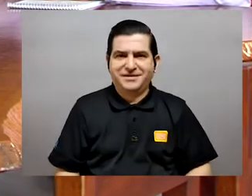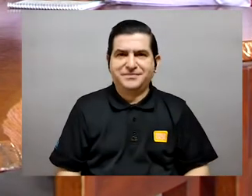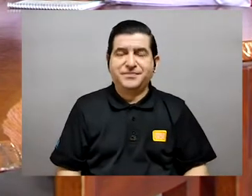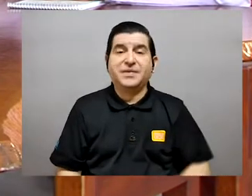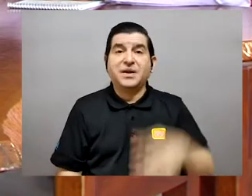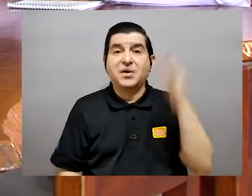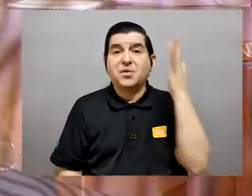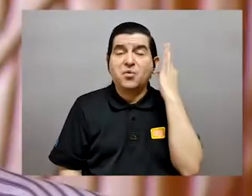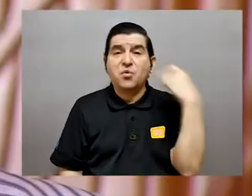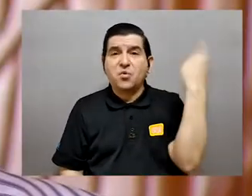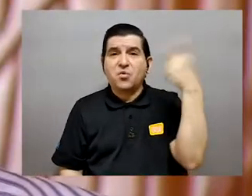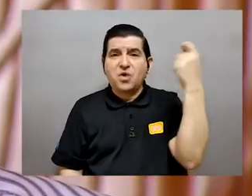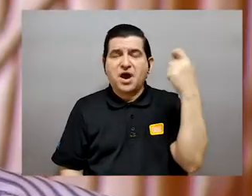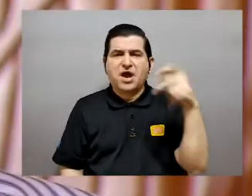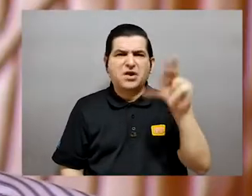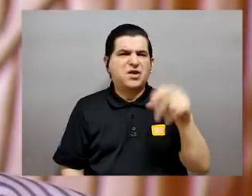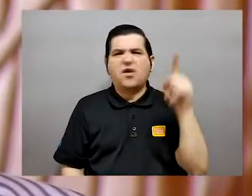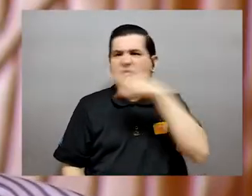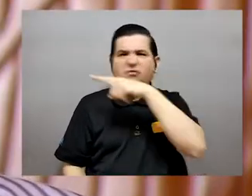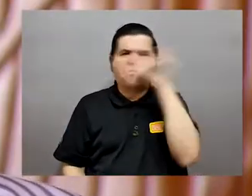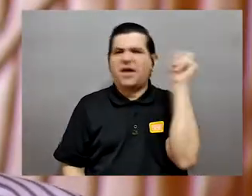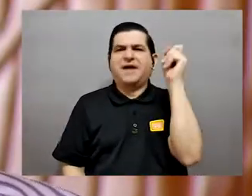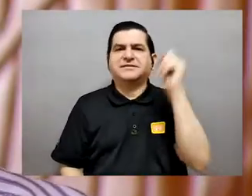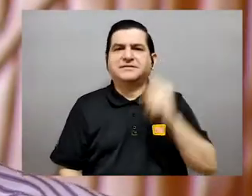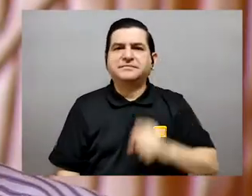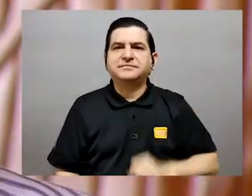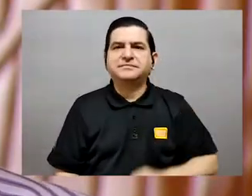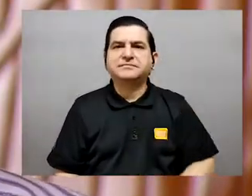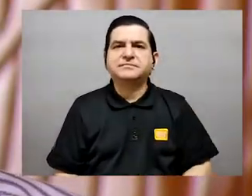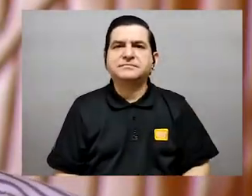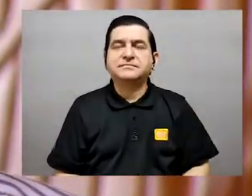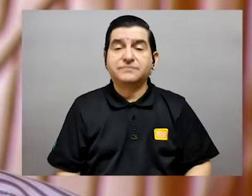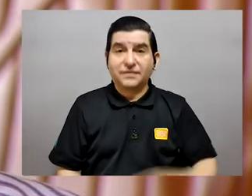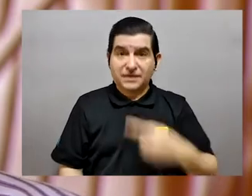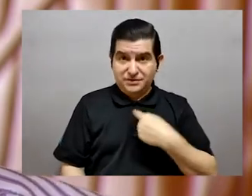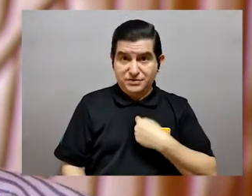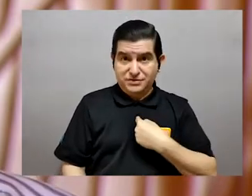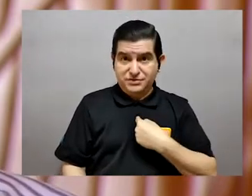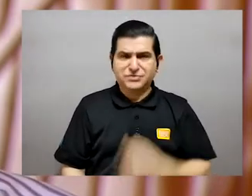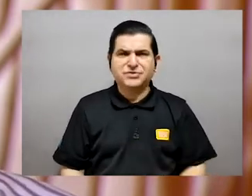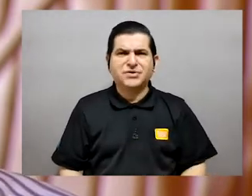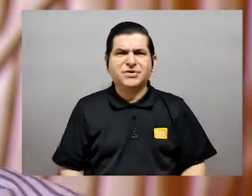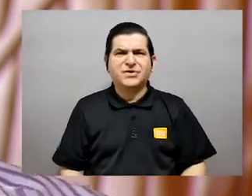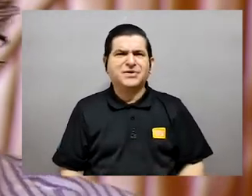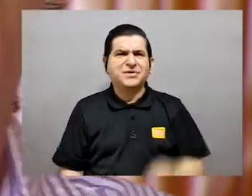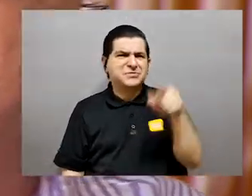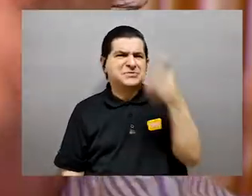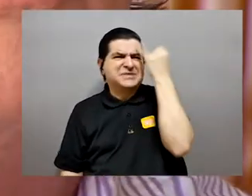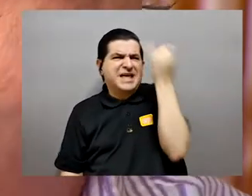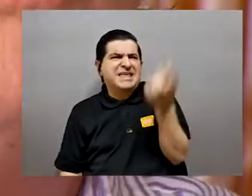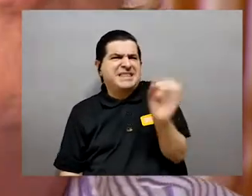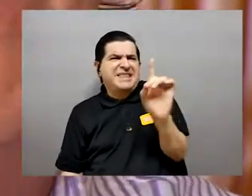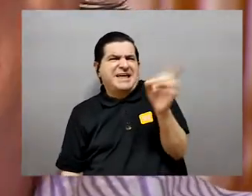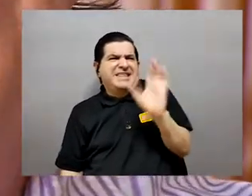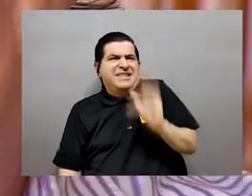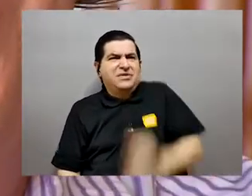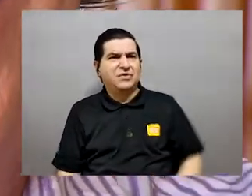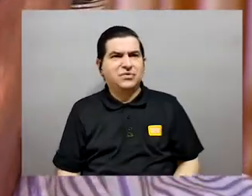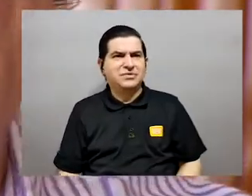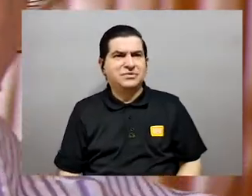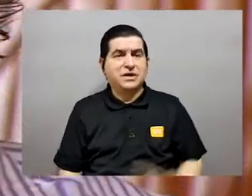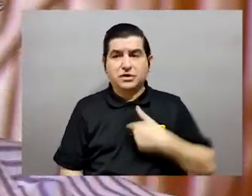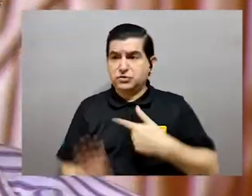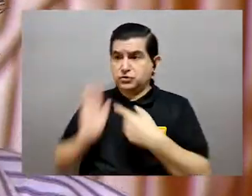ese fue lo que yo aprendí de él también, que yo tenía que representar algo que fuera inherente a mí, que no me lo sacara así